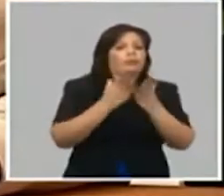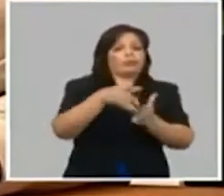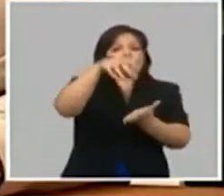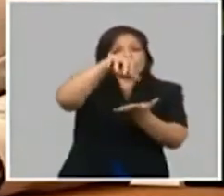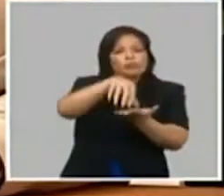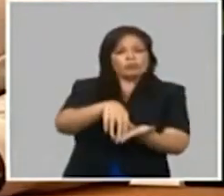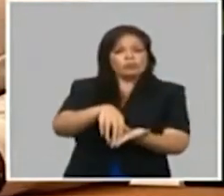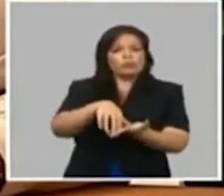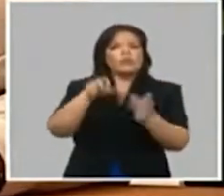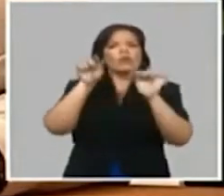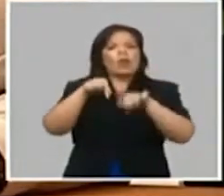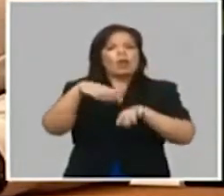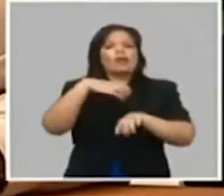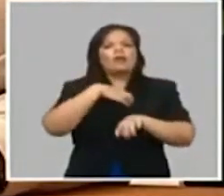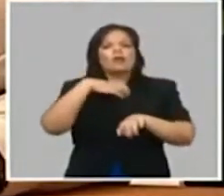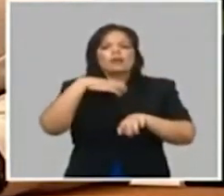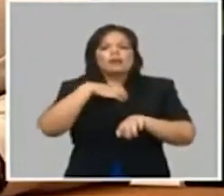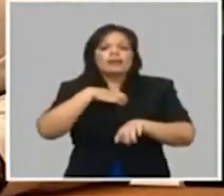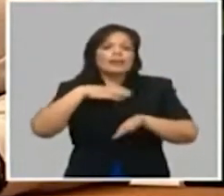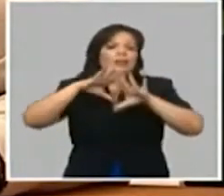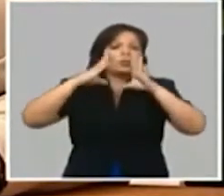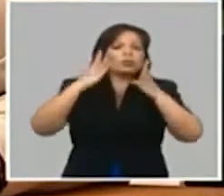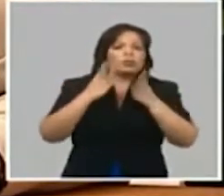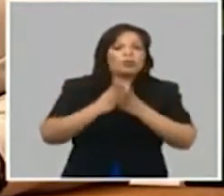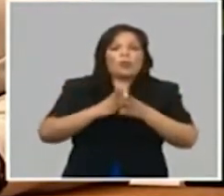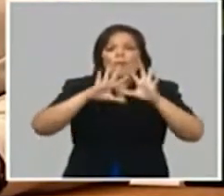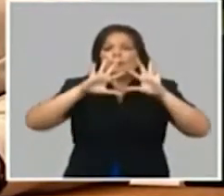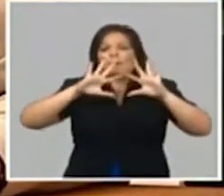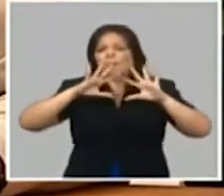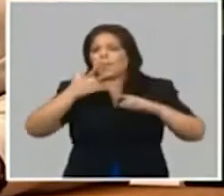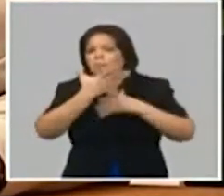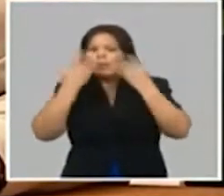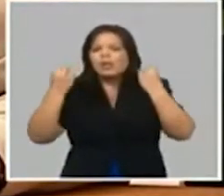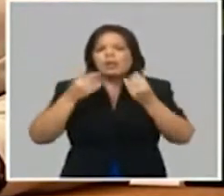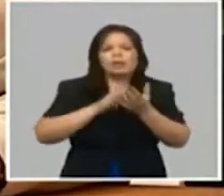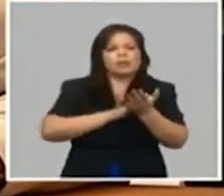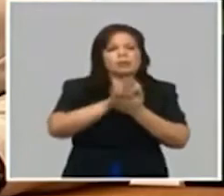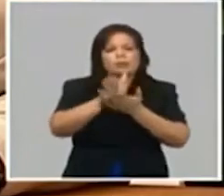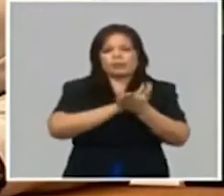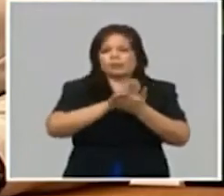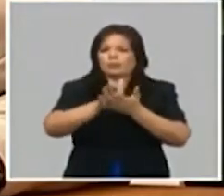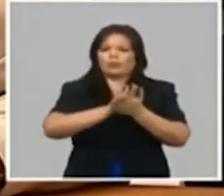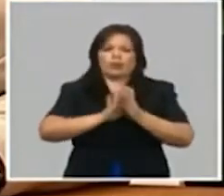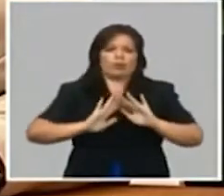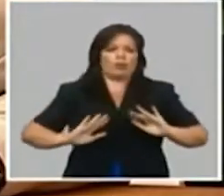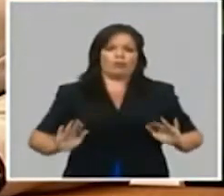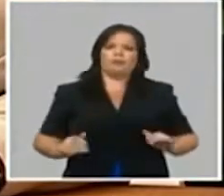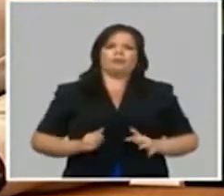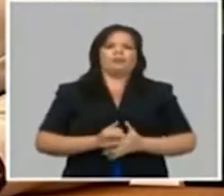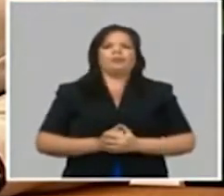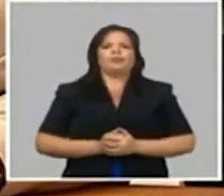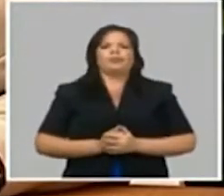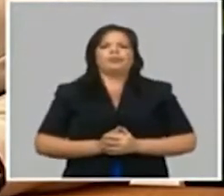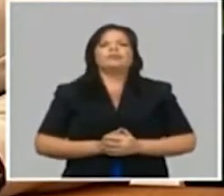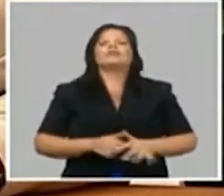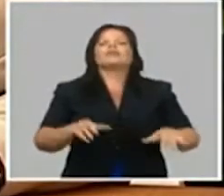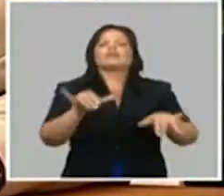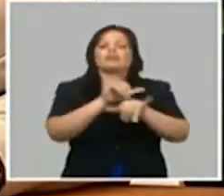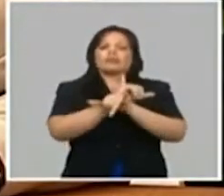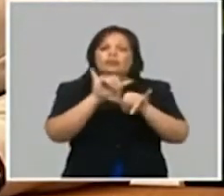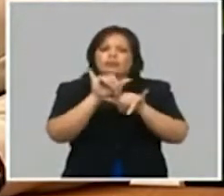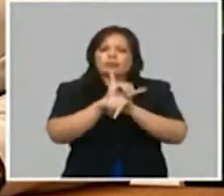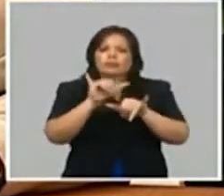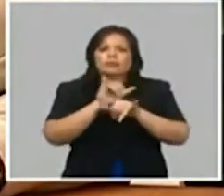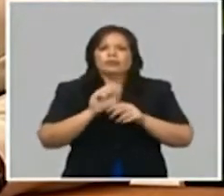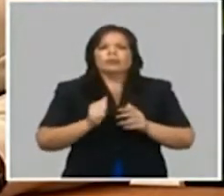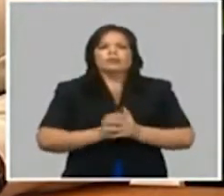y que tienen que tener su integralidad para el despacho que se haga de esa forma correctamente. De igual forma,